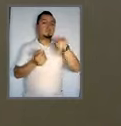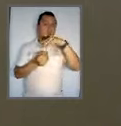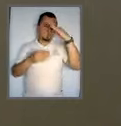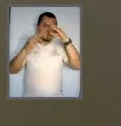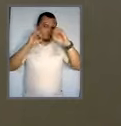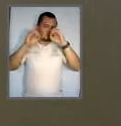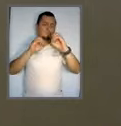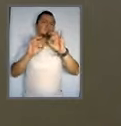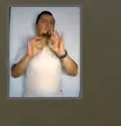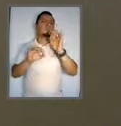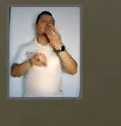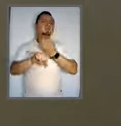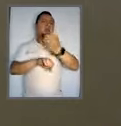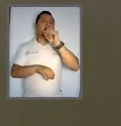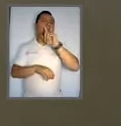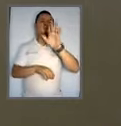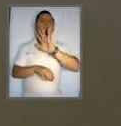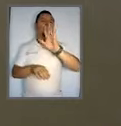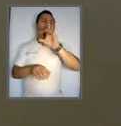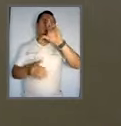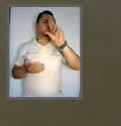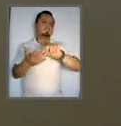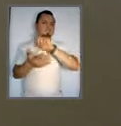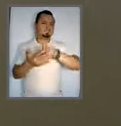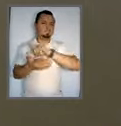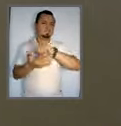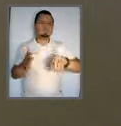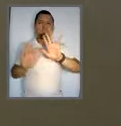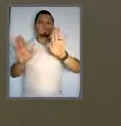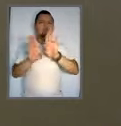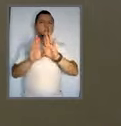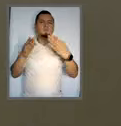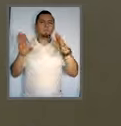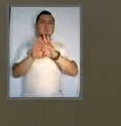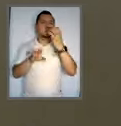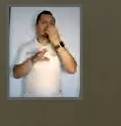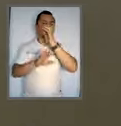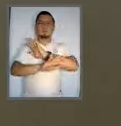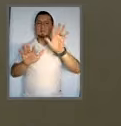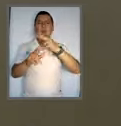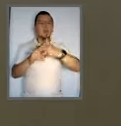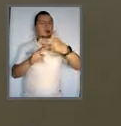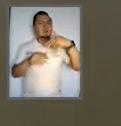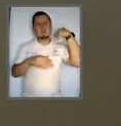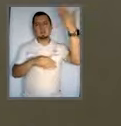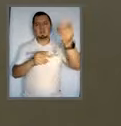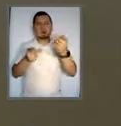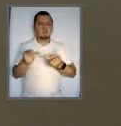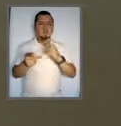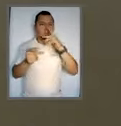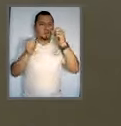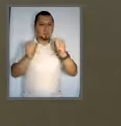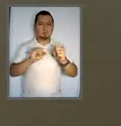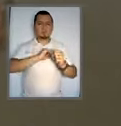esa decisión que hizo Jalisco de darle una autonomía responsable a cada escuela para que decidiera el punto fino en comunión o